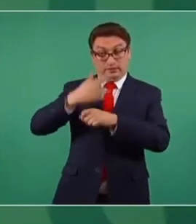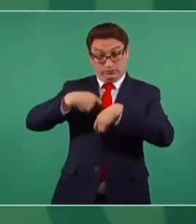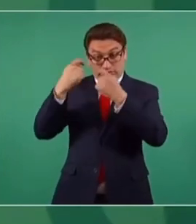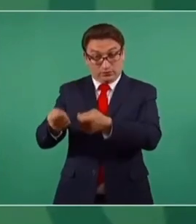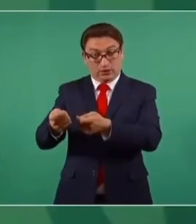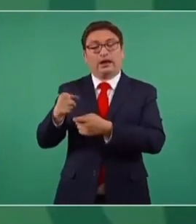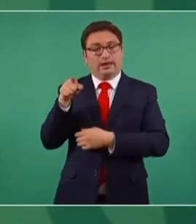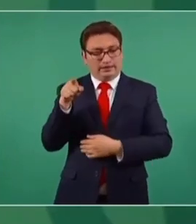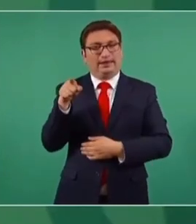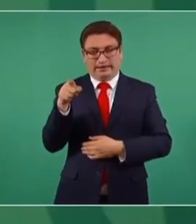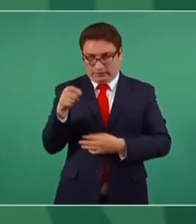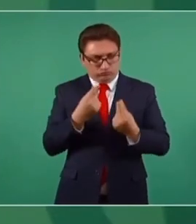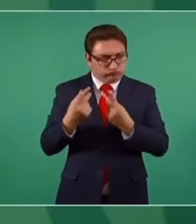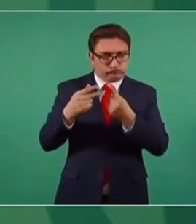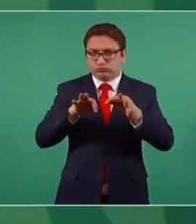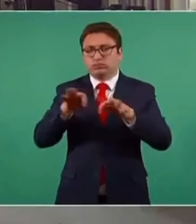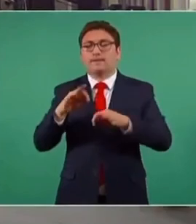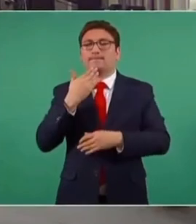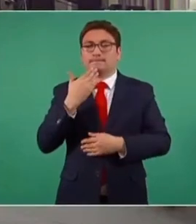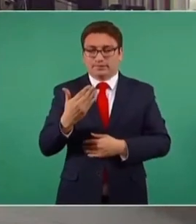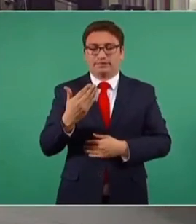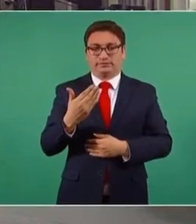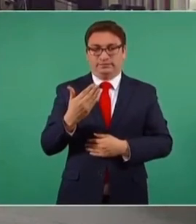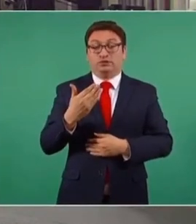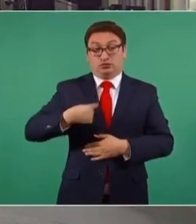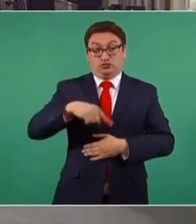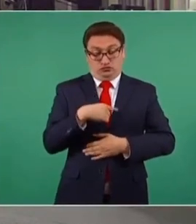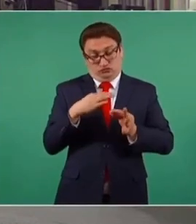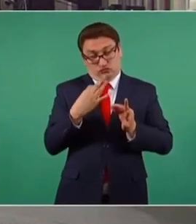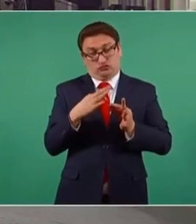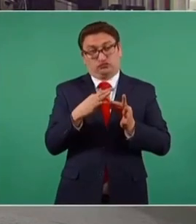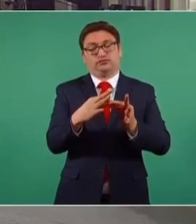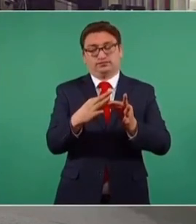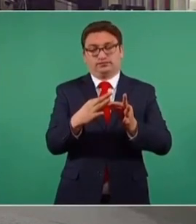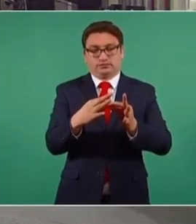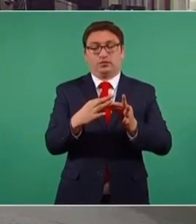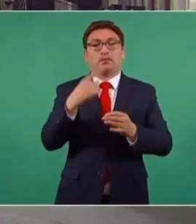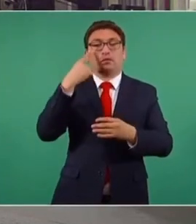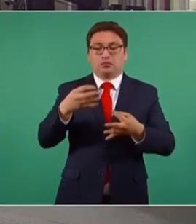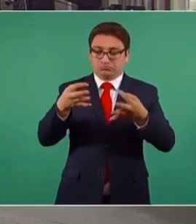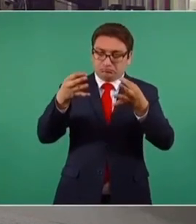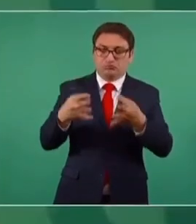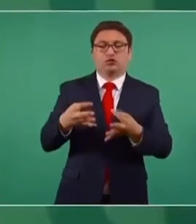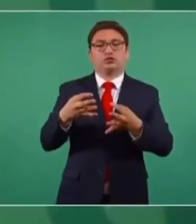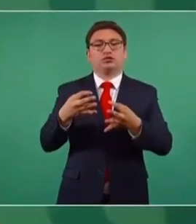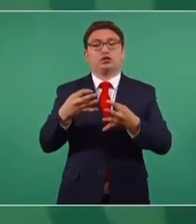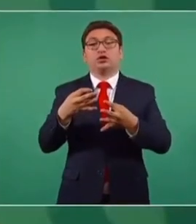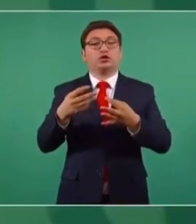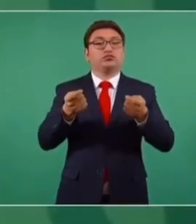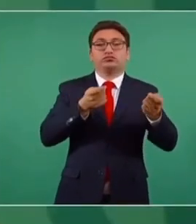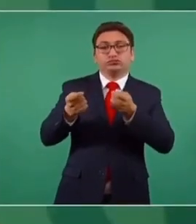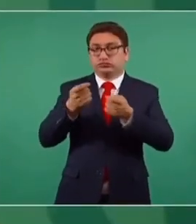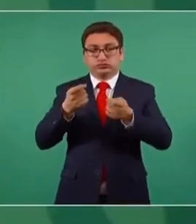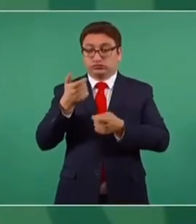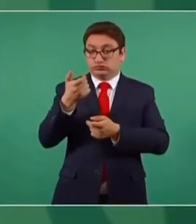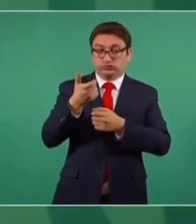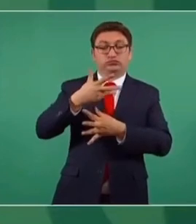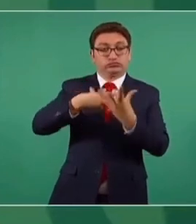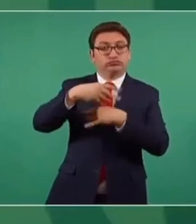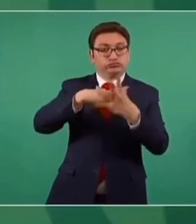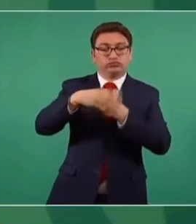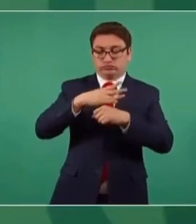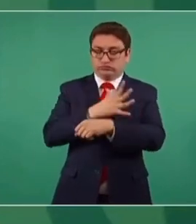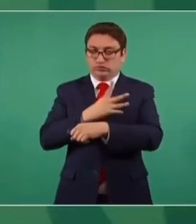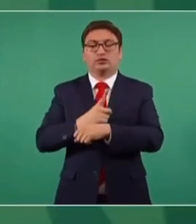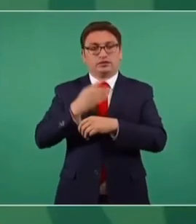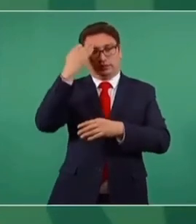responsable sea eficaz y cumplamos en calidad, en el manejo honesto de los recursos, en